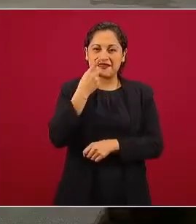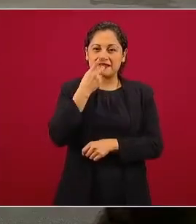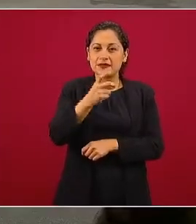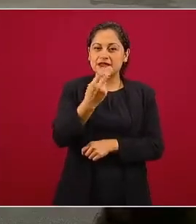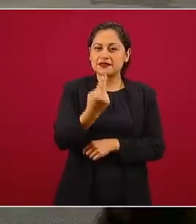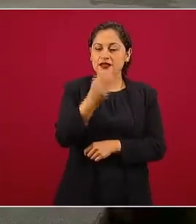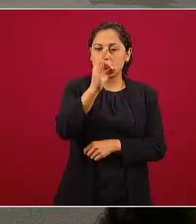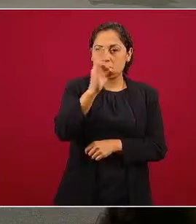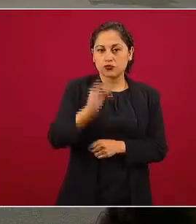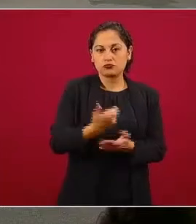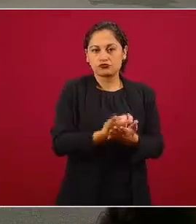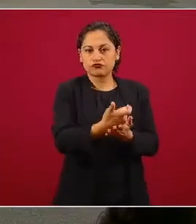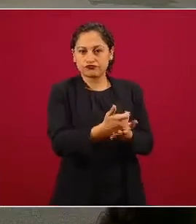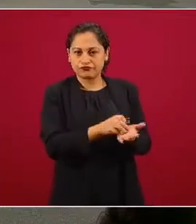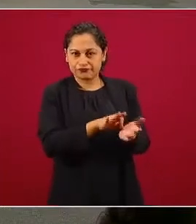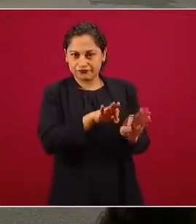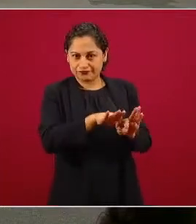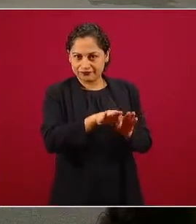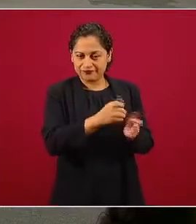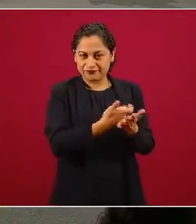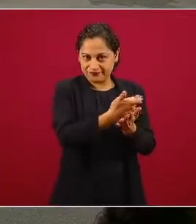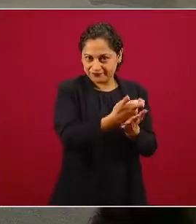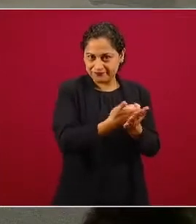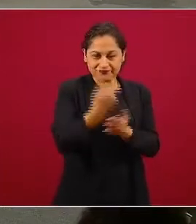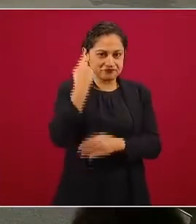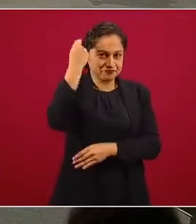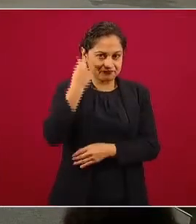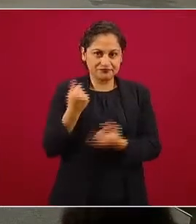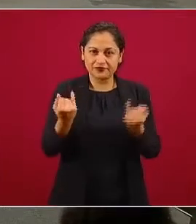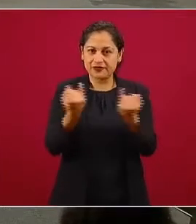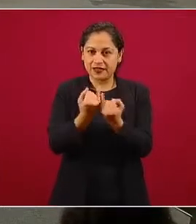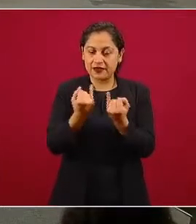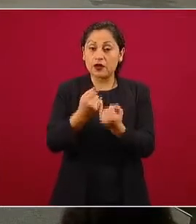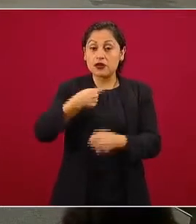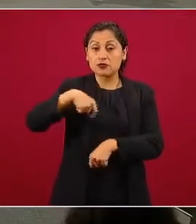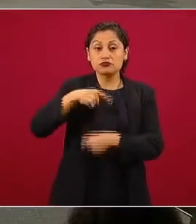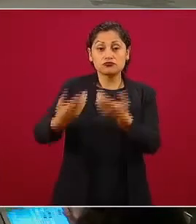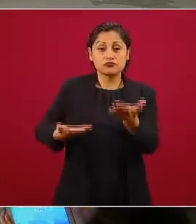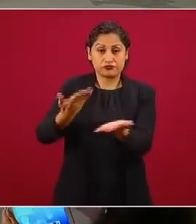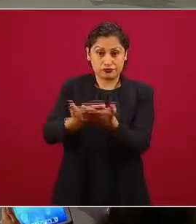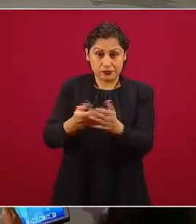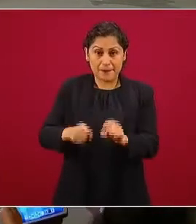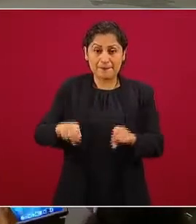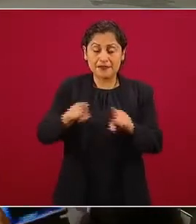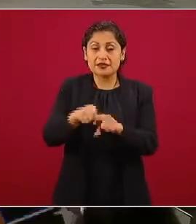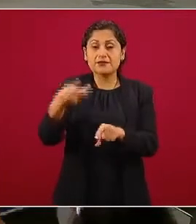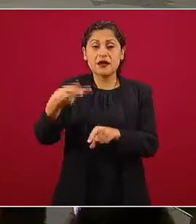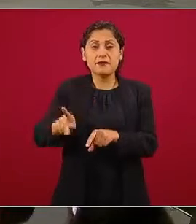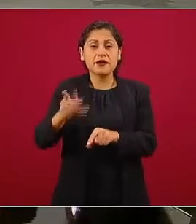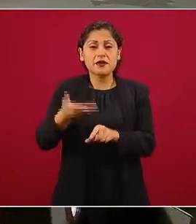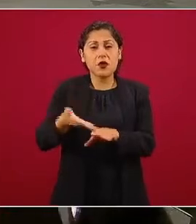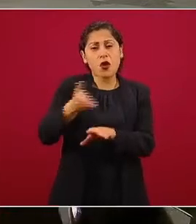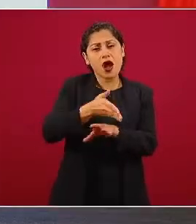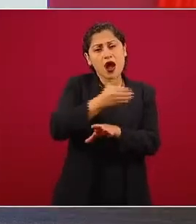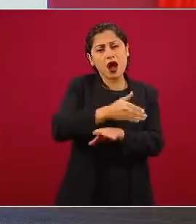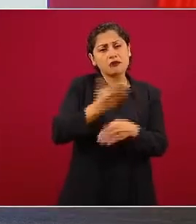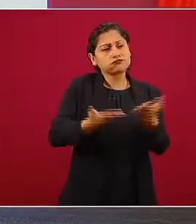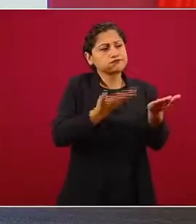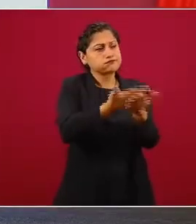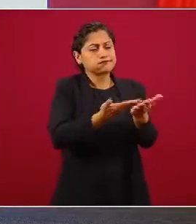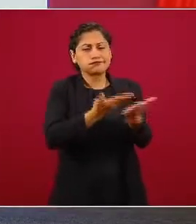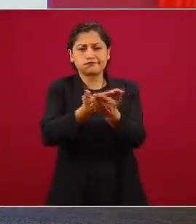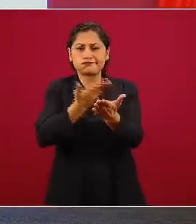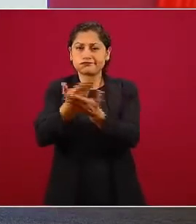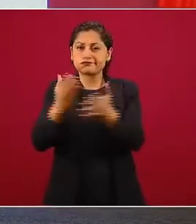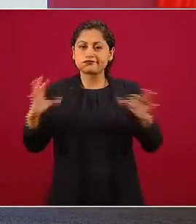segunda reforma es esta que estamos planteando hoy, pero además se compone con otras iniciativas que ya hemos venido presentando a lo largo de